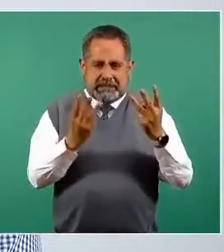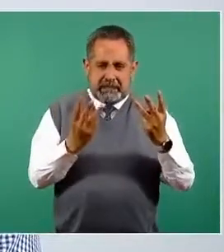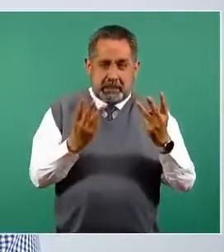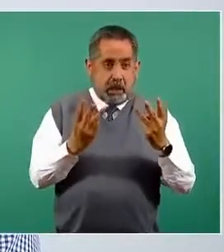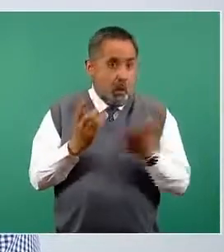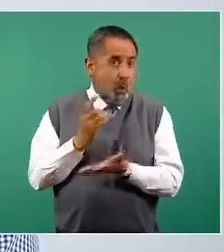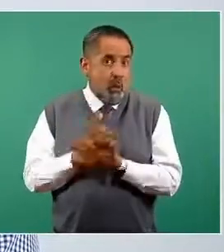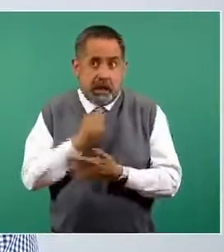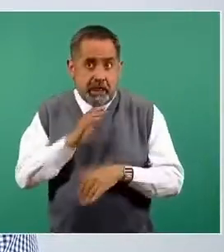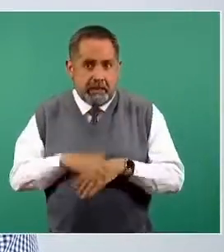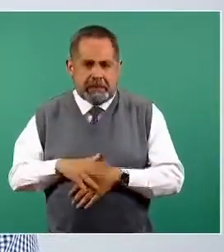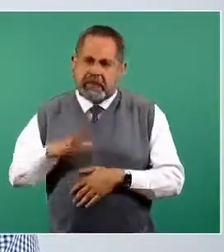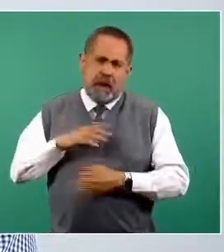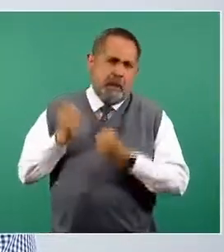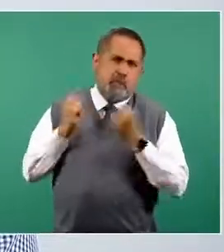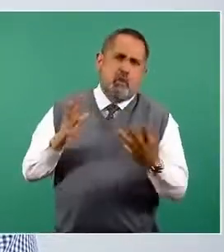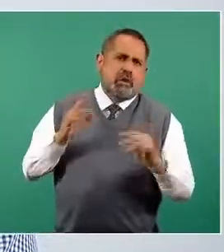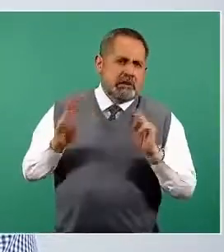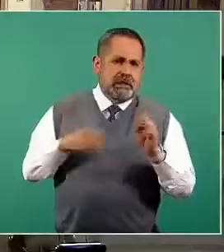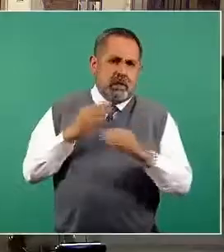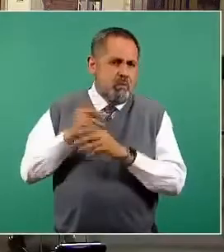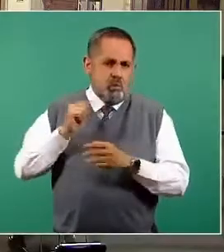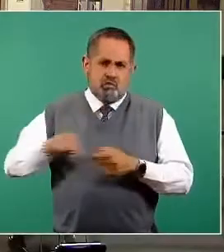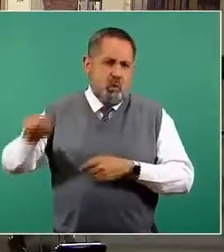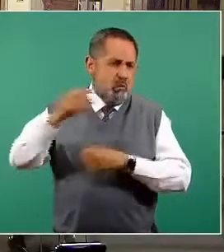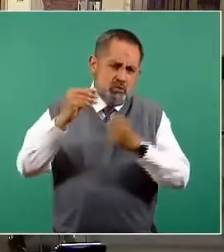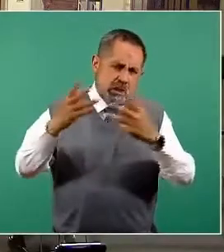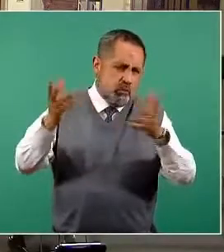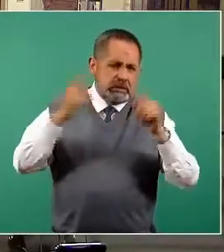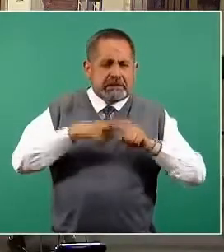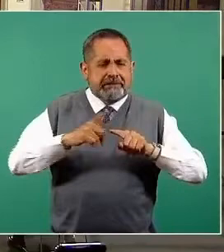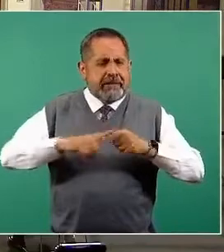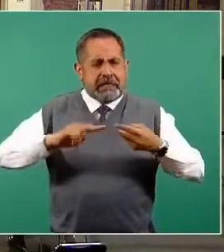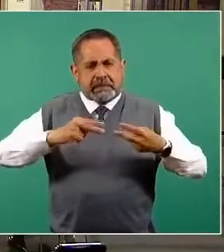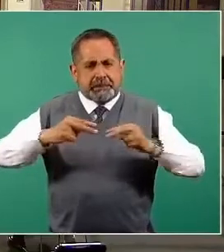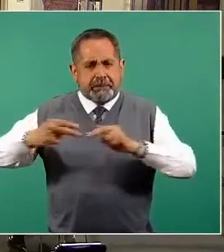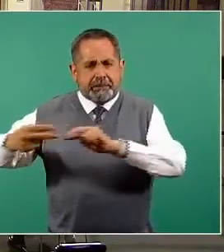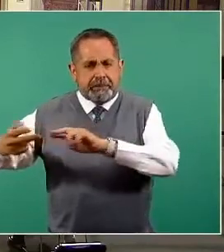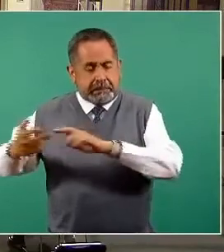las únicas variantes que se han identificado en el mundo, son muchas más. Entonces,